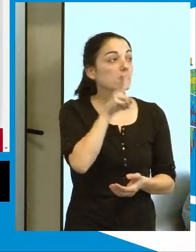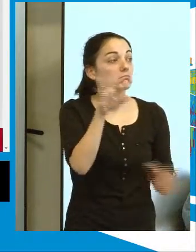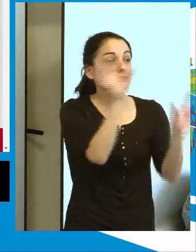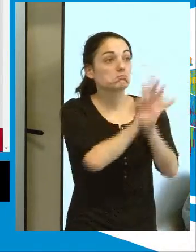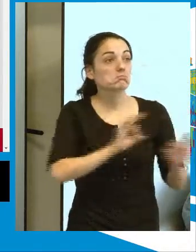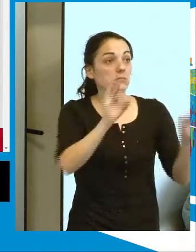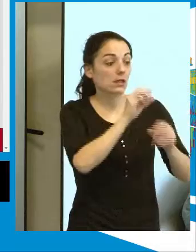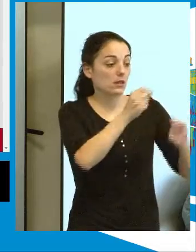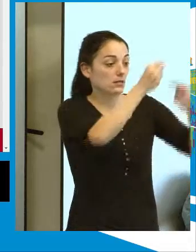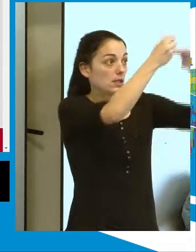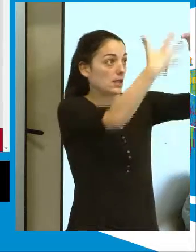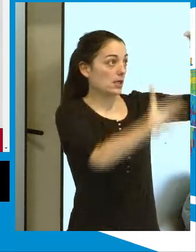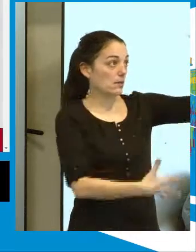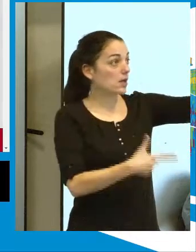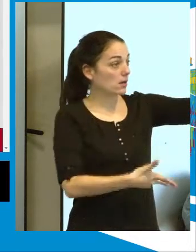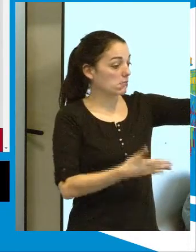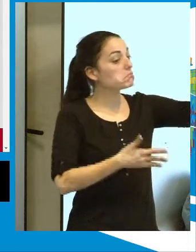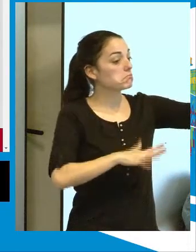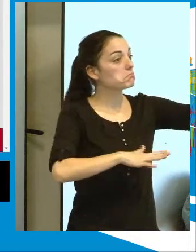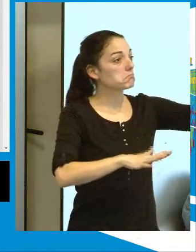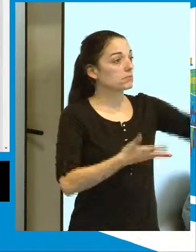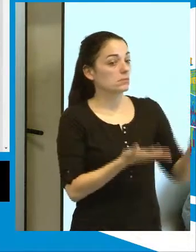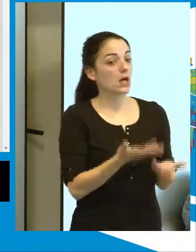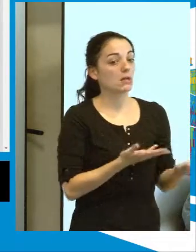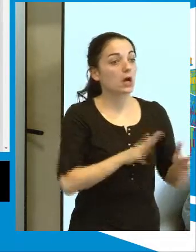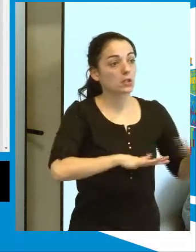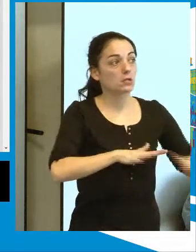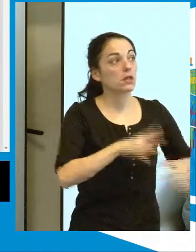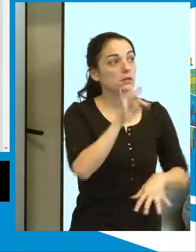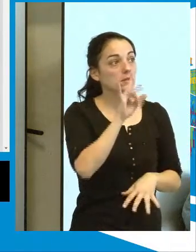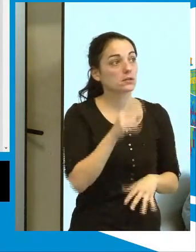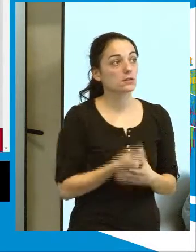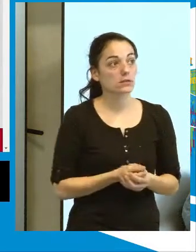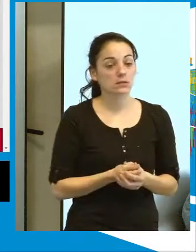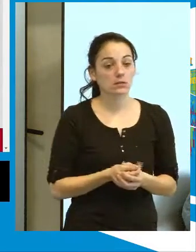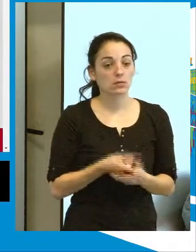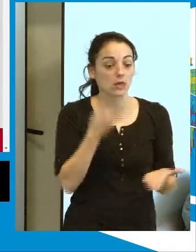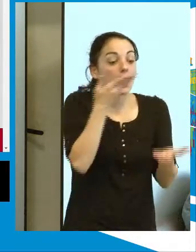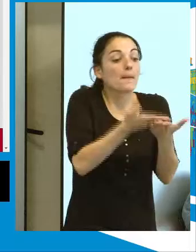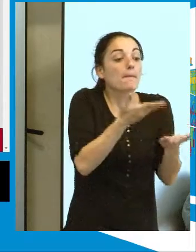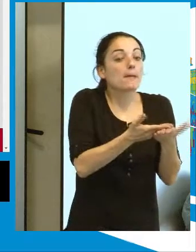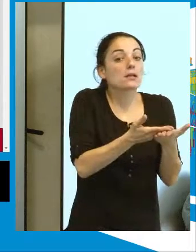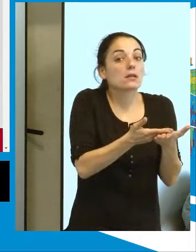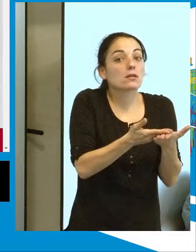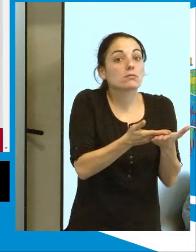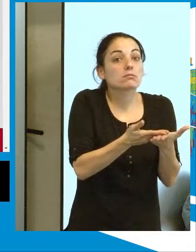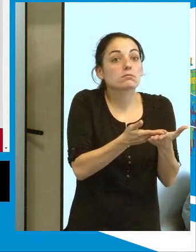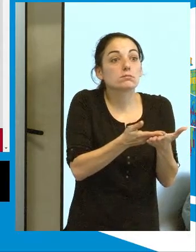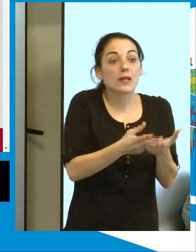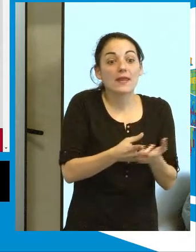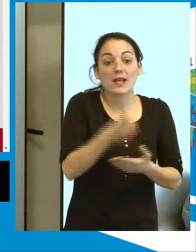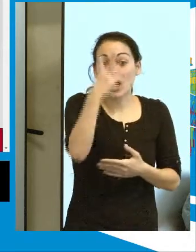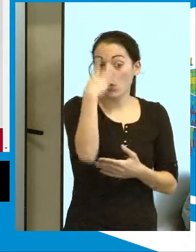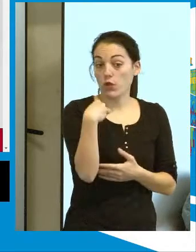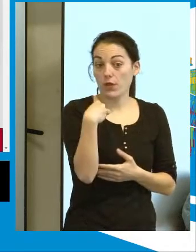que la barra sí que está activa, la barra de herramientas. Esto fue una petición también bueno, pues sobre todo por la ONCE,